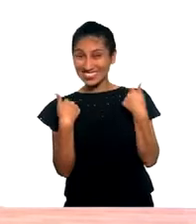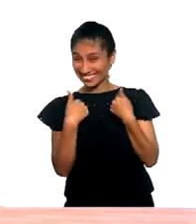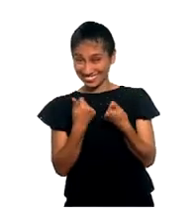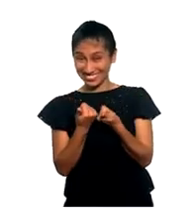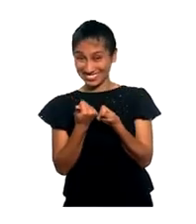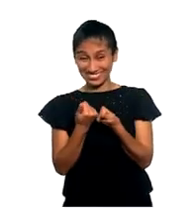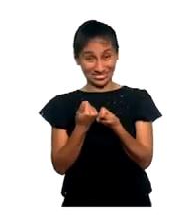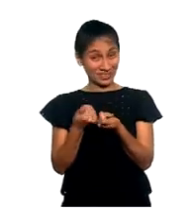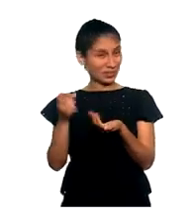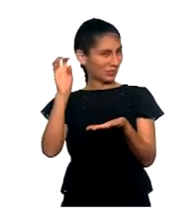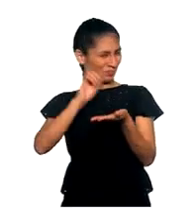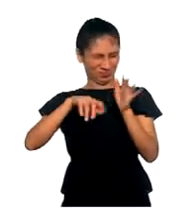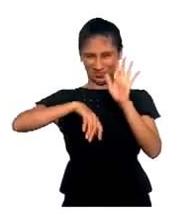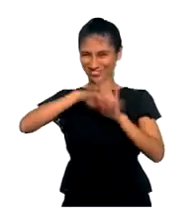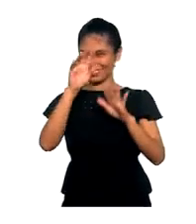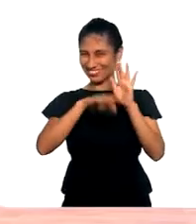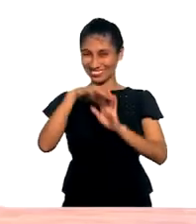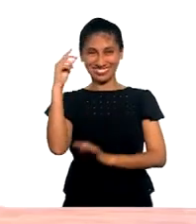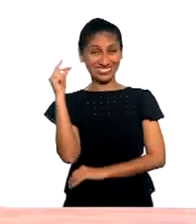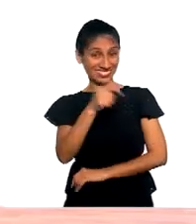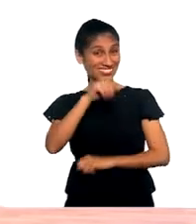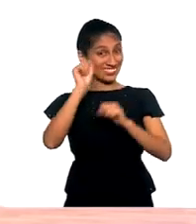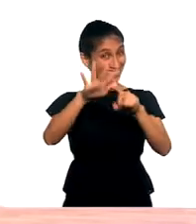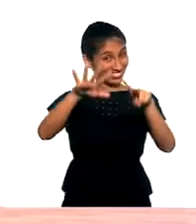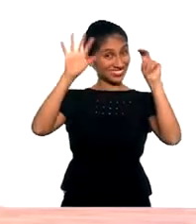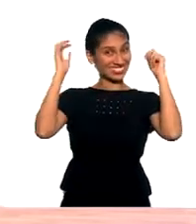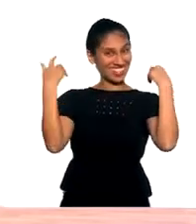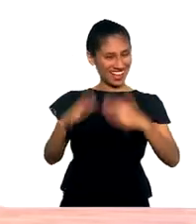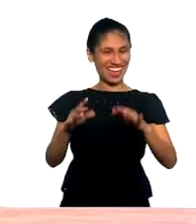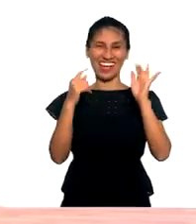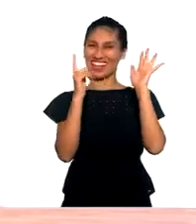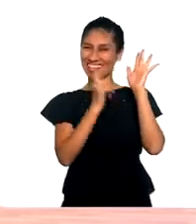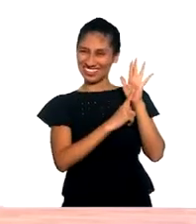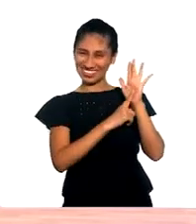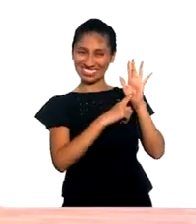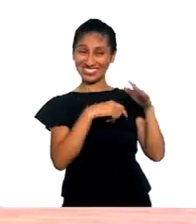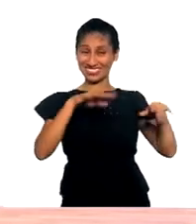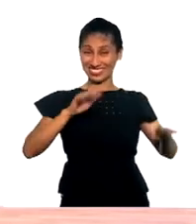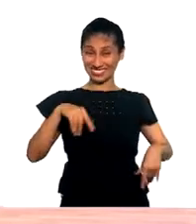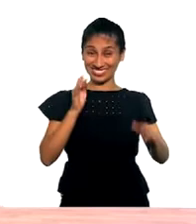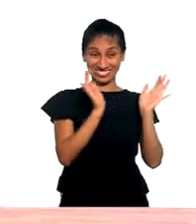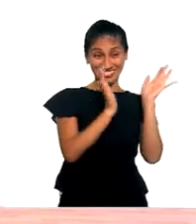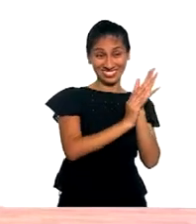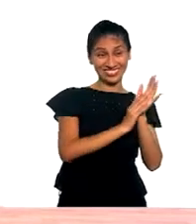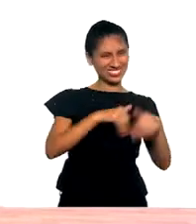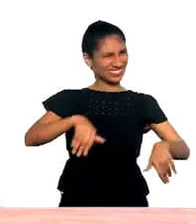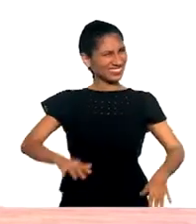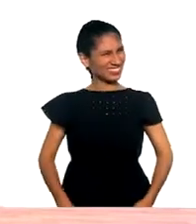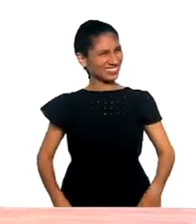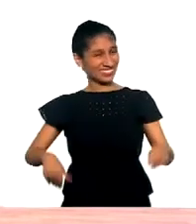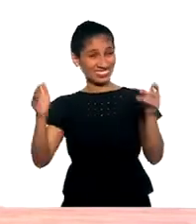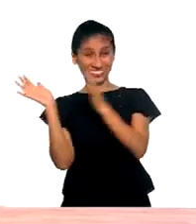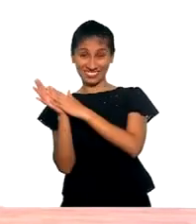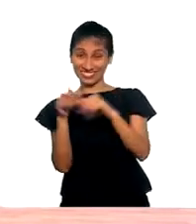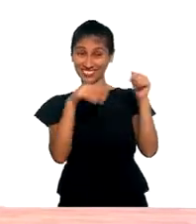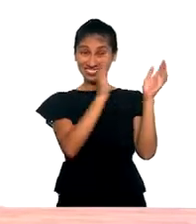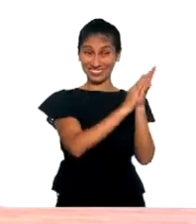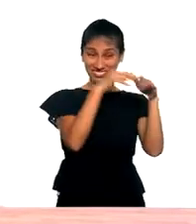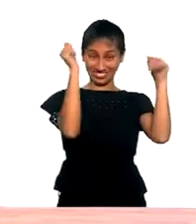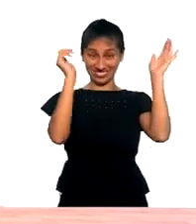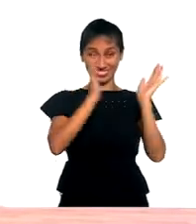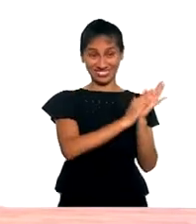probamos un poco más rápido 5 6 7 y 2 3 y 2 3